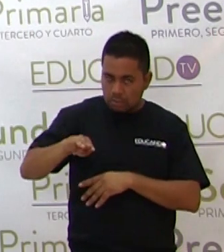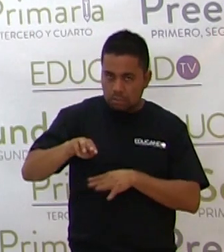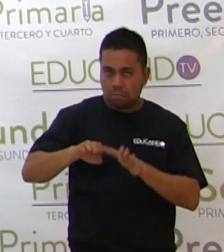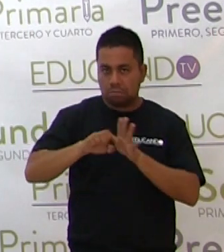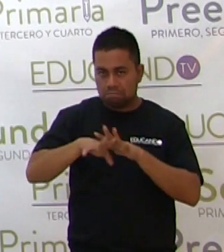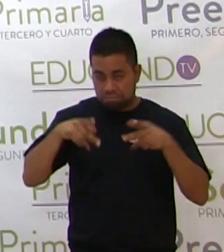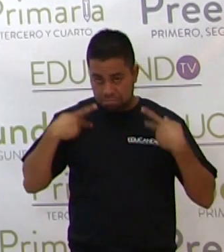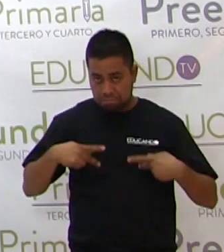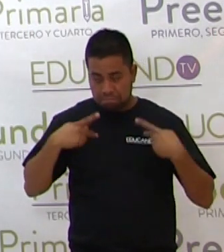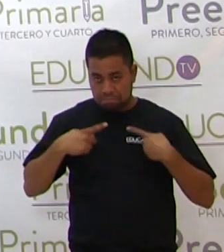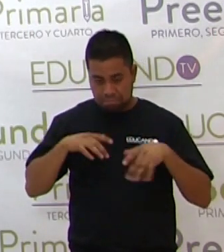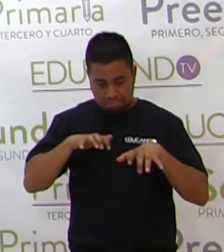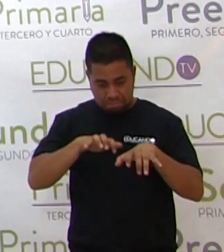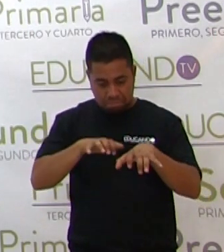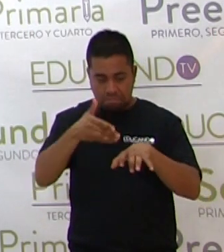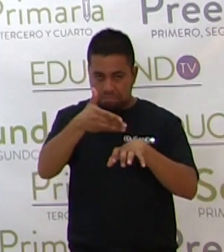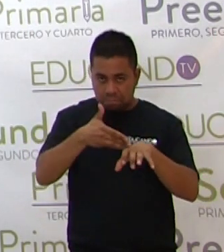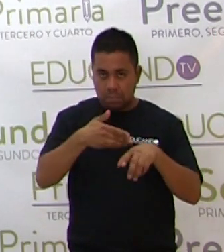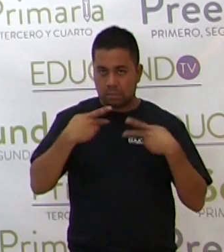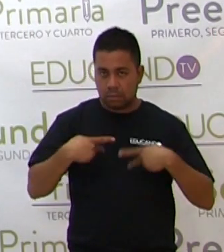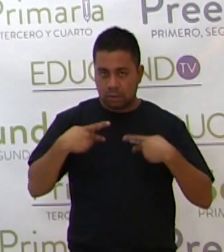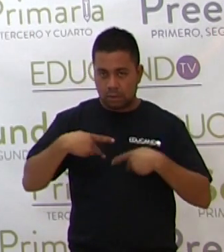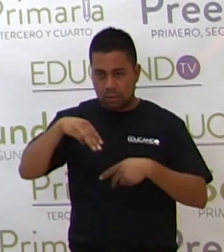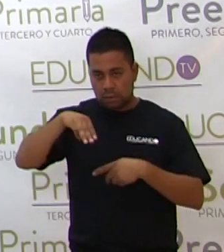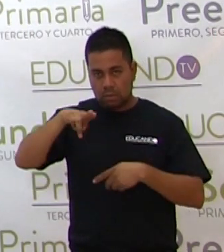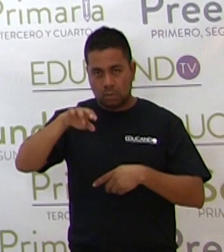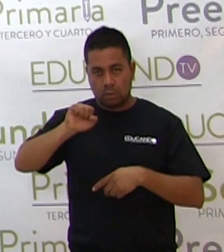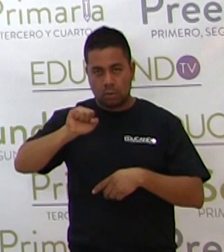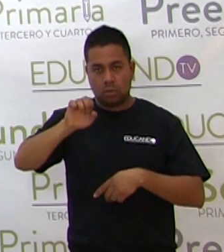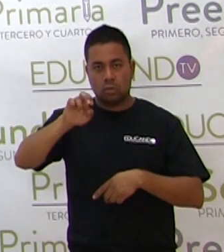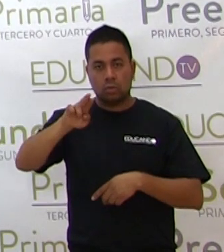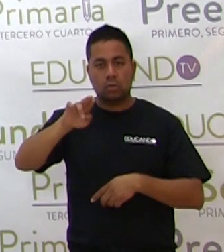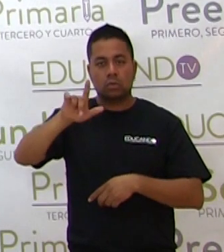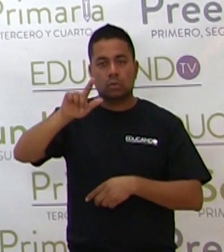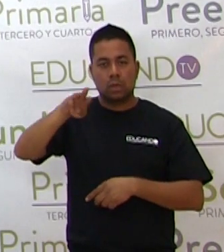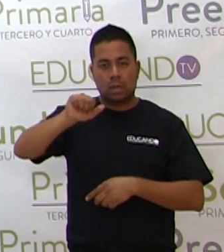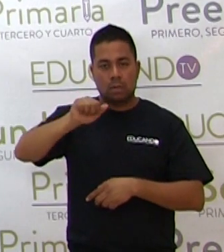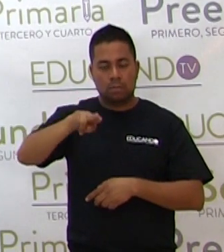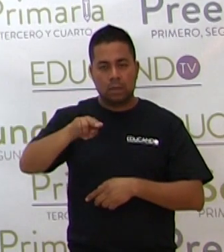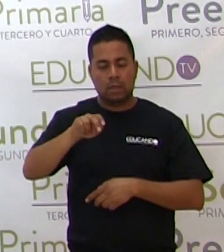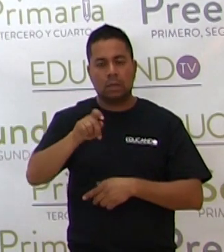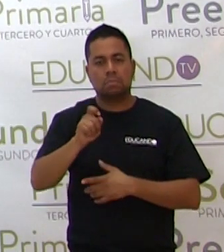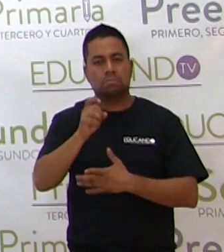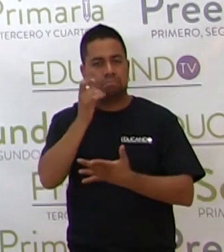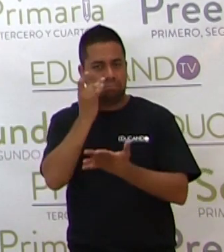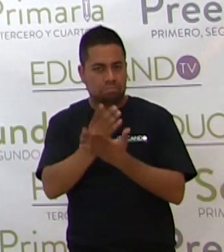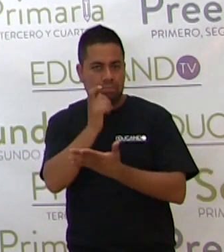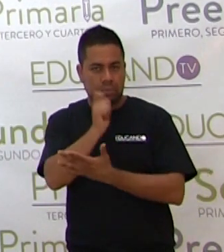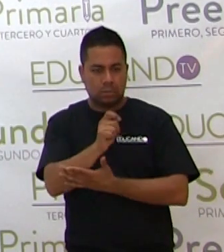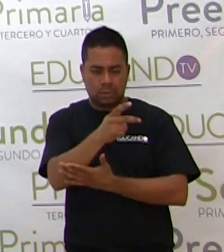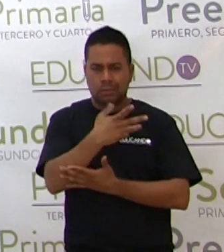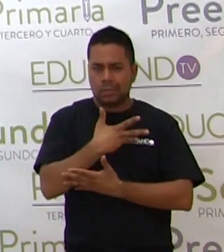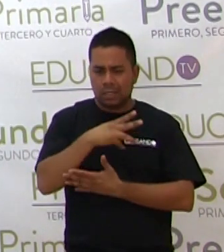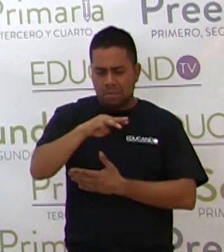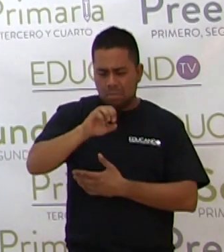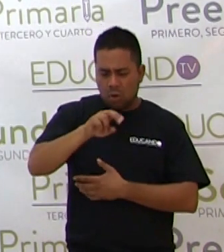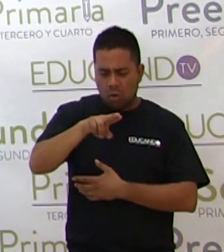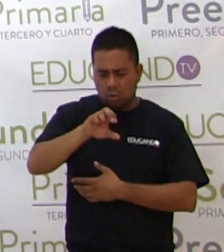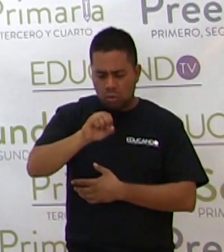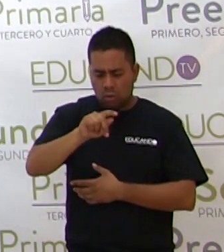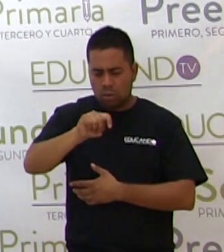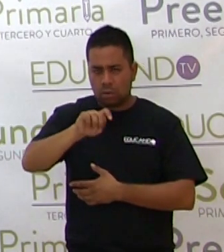se les llama musulmanes es una religión monoteísta monoteísta qué significa